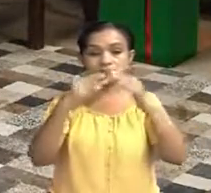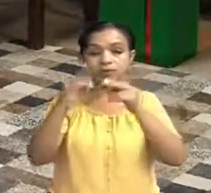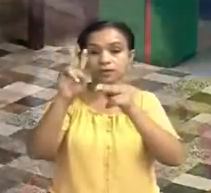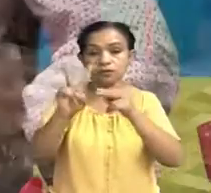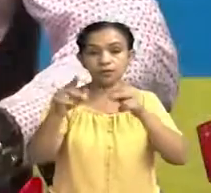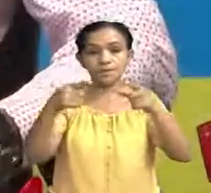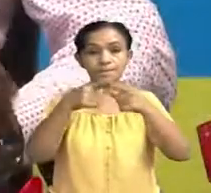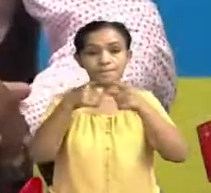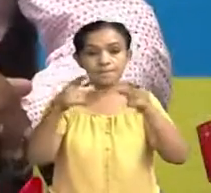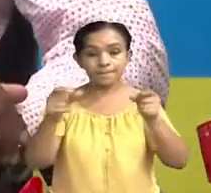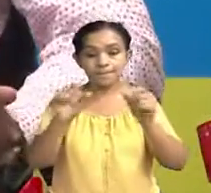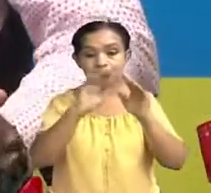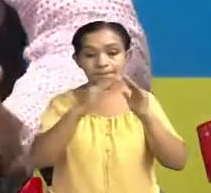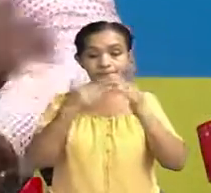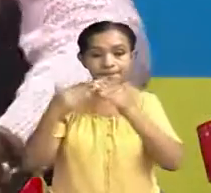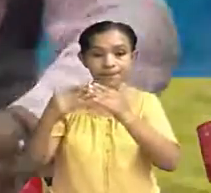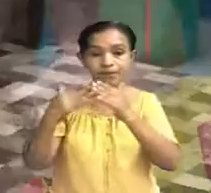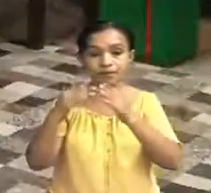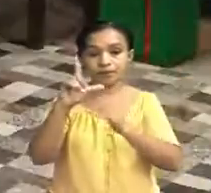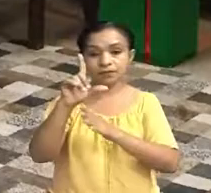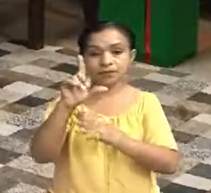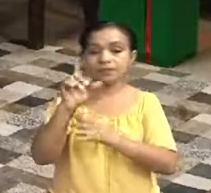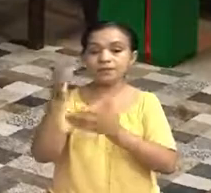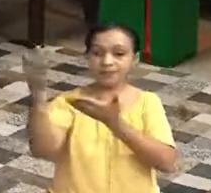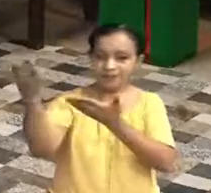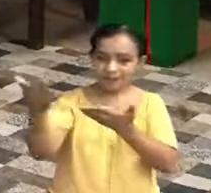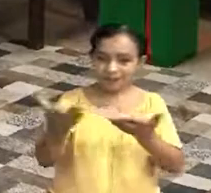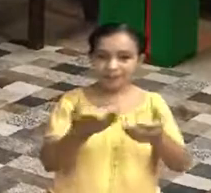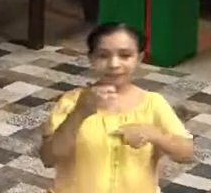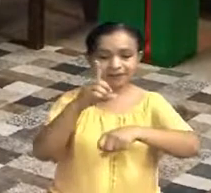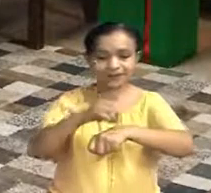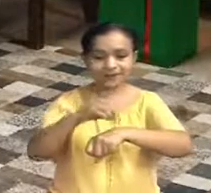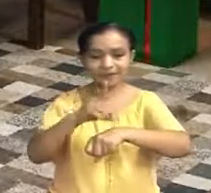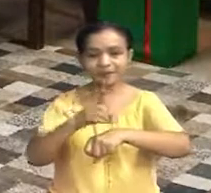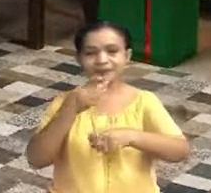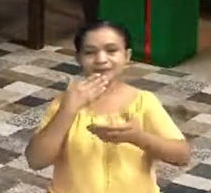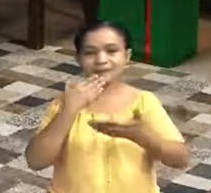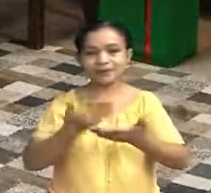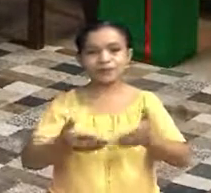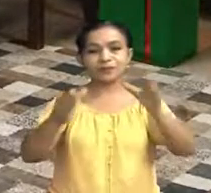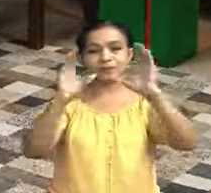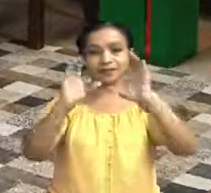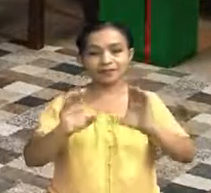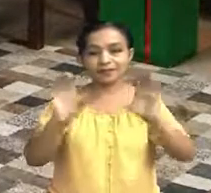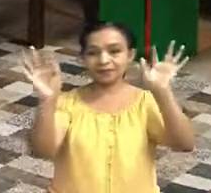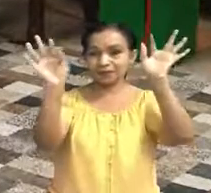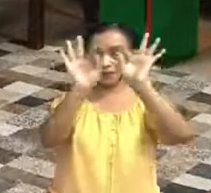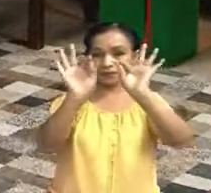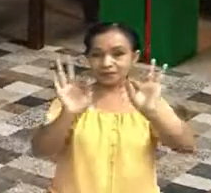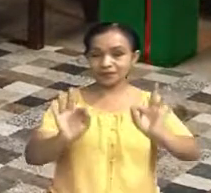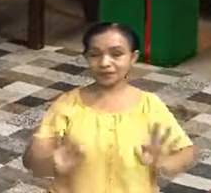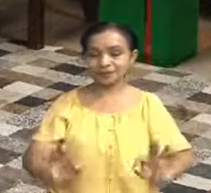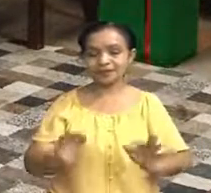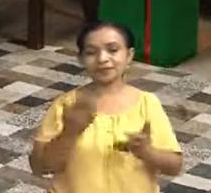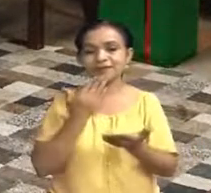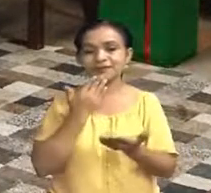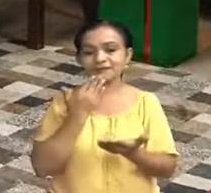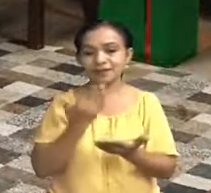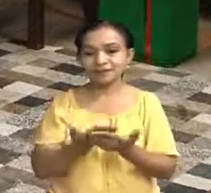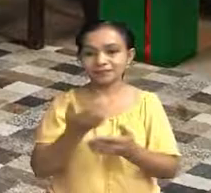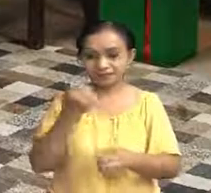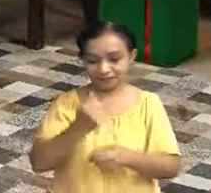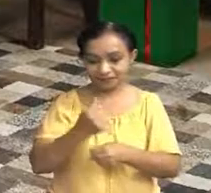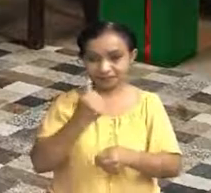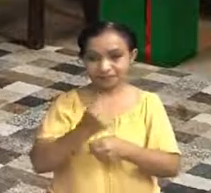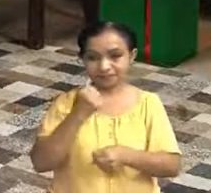2 de Managua, en el barrio Monseñor Lescano. Bienvenido, doctor, mucho gusto. Muy buenas tardes. Es un placer tenerlo, felicidades también. Muchas gracias. Usted es un trabajador